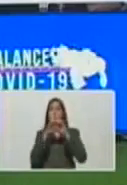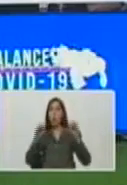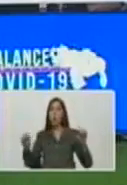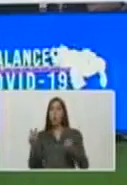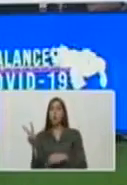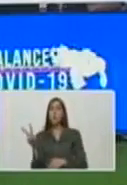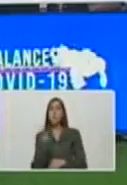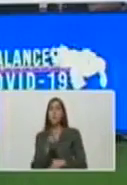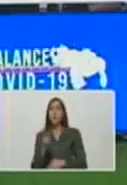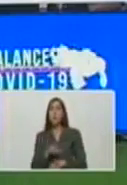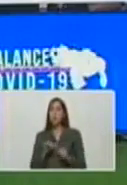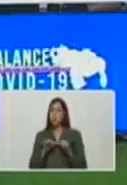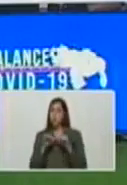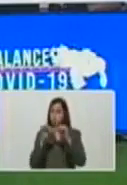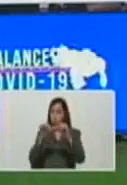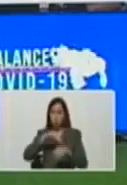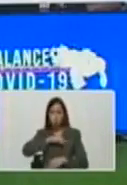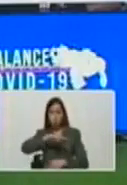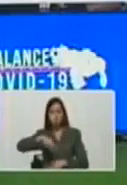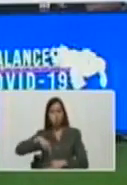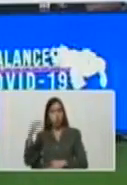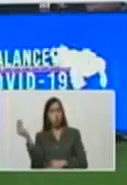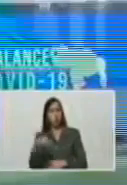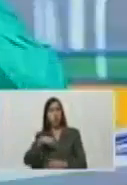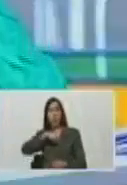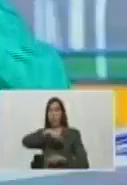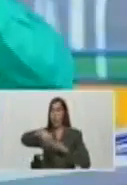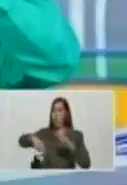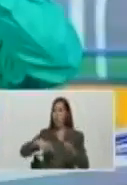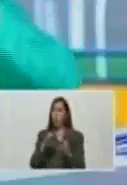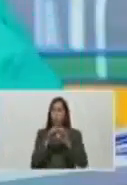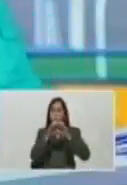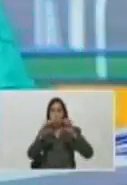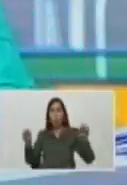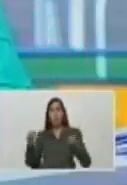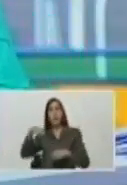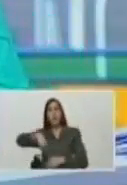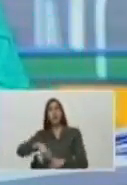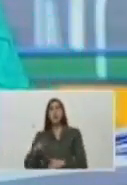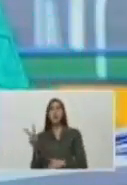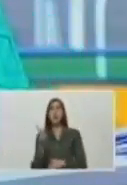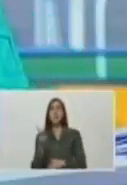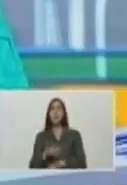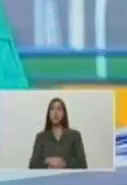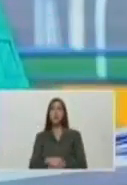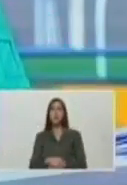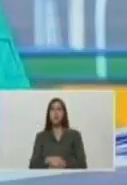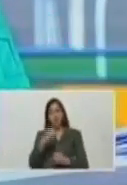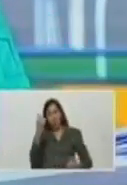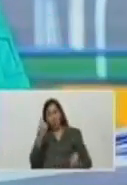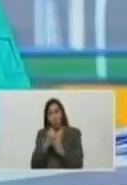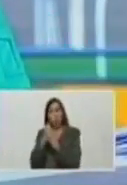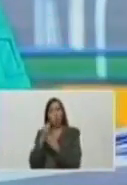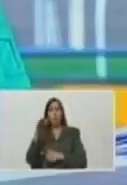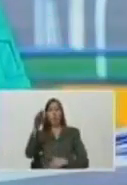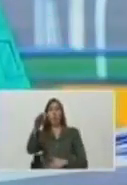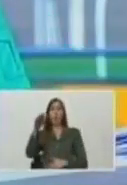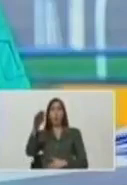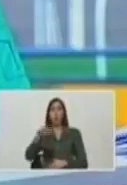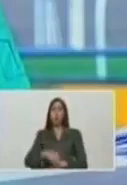venezolana, avancemos mucho más en la revolución educativa de Venezuela. La base del futuro